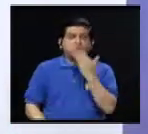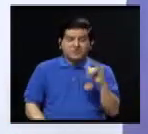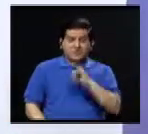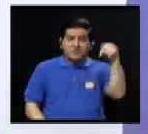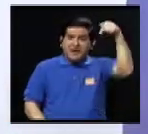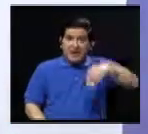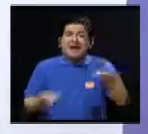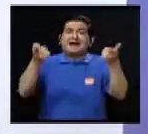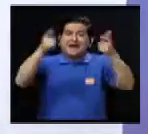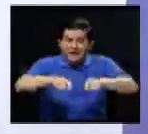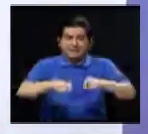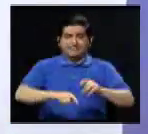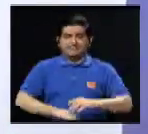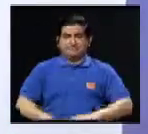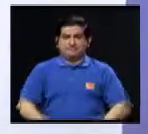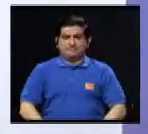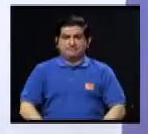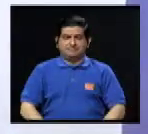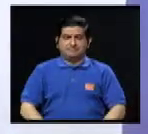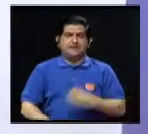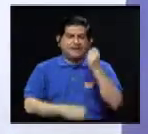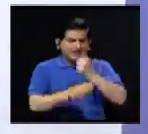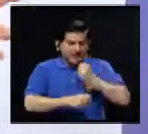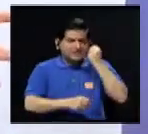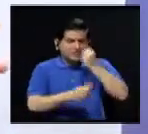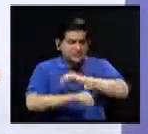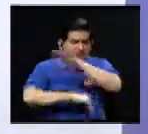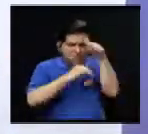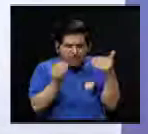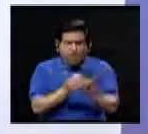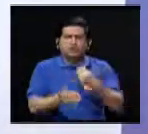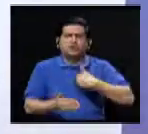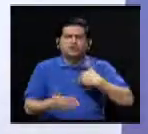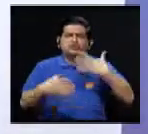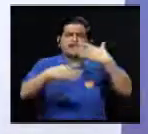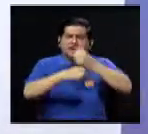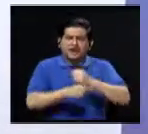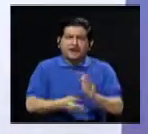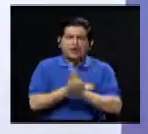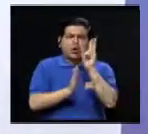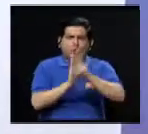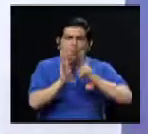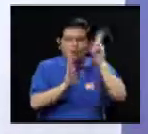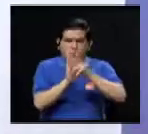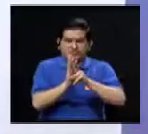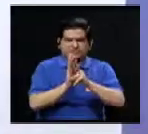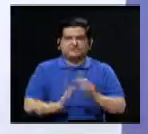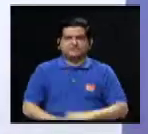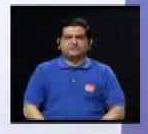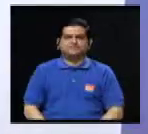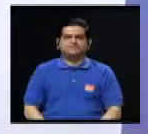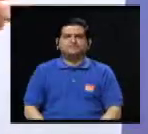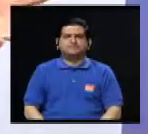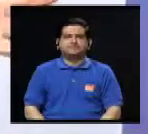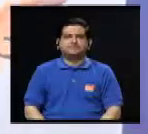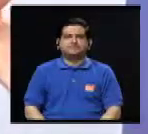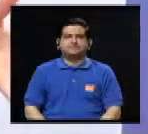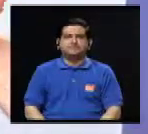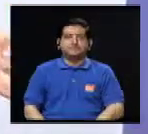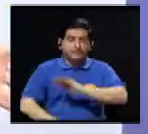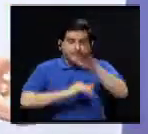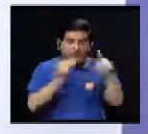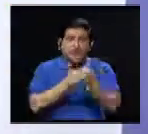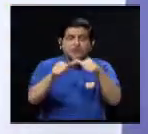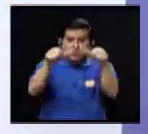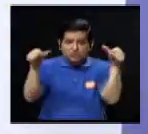lo mismo, ¿verdad? Sí. Entonces, es un trabajo que todas y todos tenemos que hacer como documentalistas, en todos